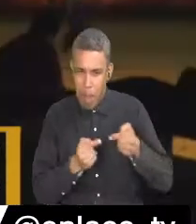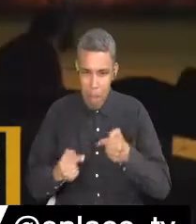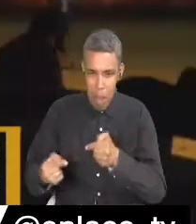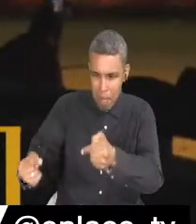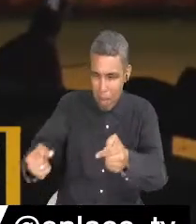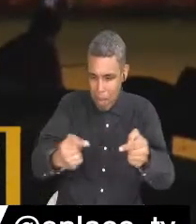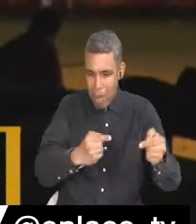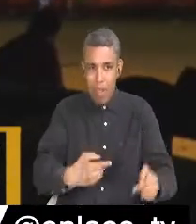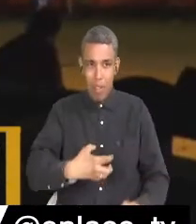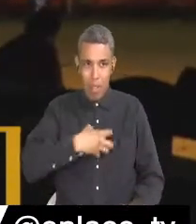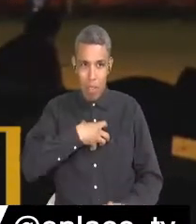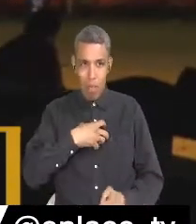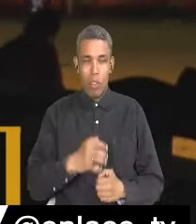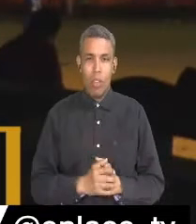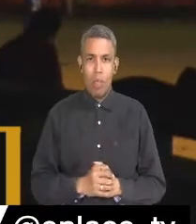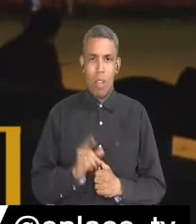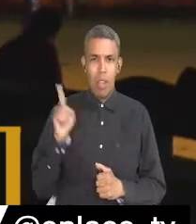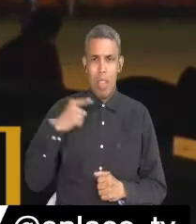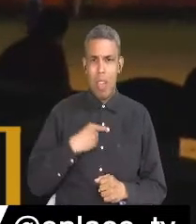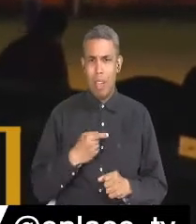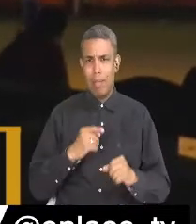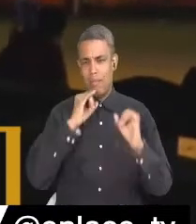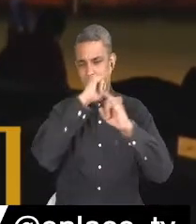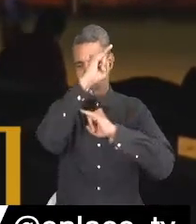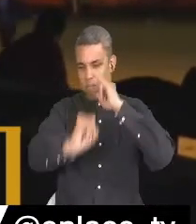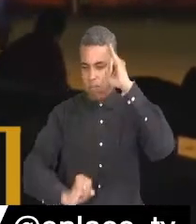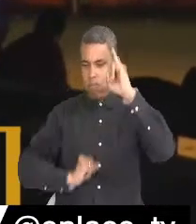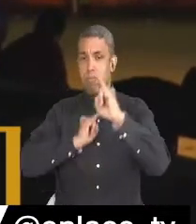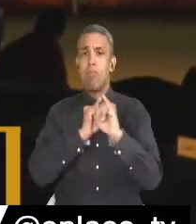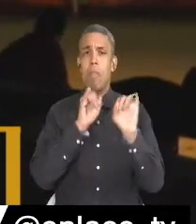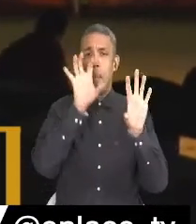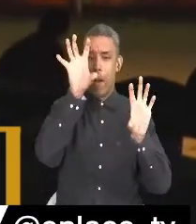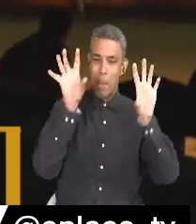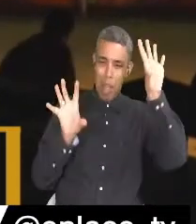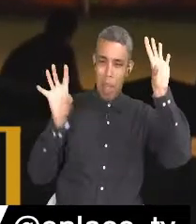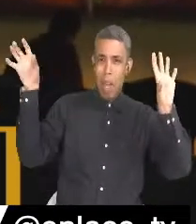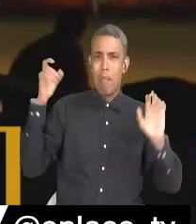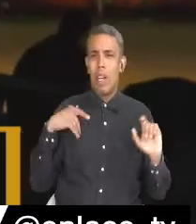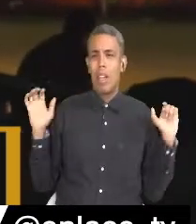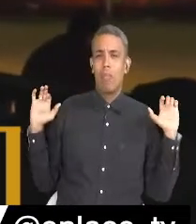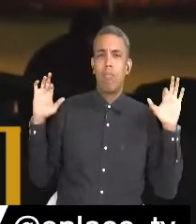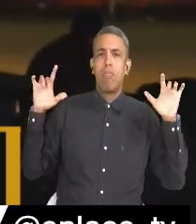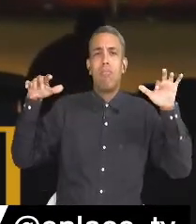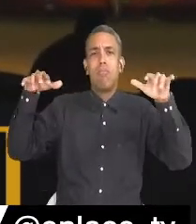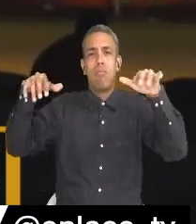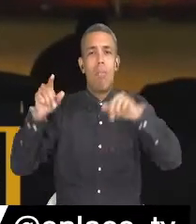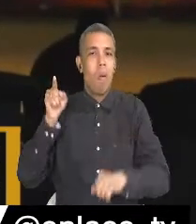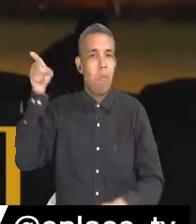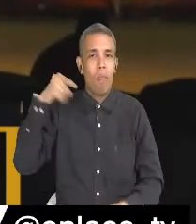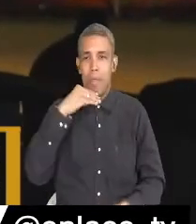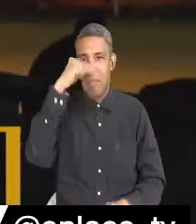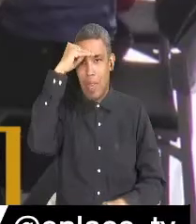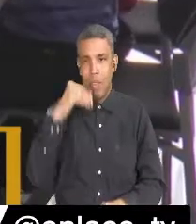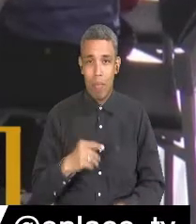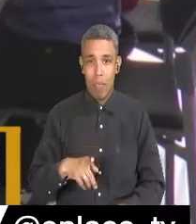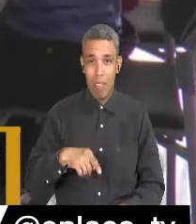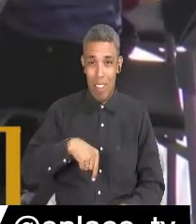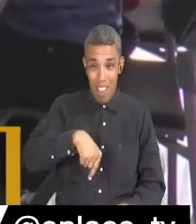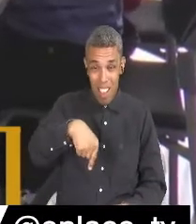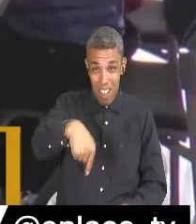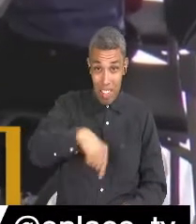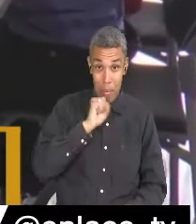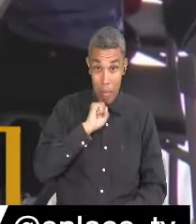en un torneo internacional que se llama Torneo de la Raza, con varios jugadores de acá, de Barranca Bermeja, de la categoría avanzados. Entre